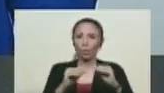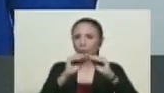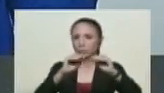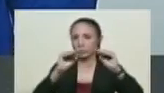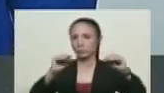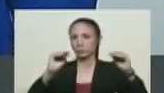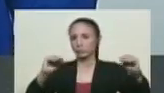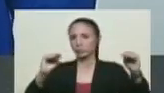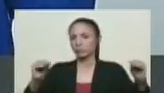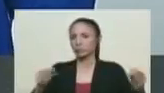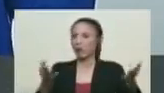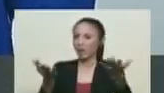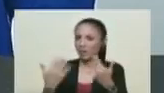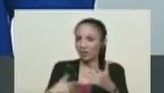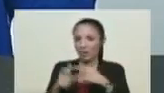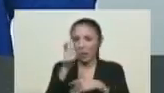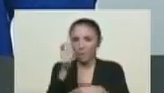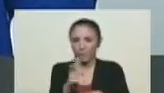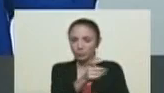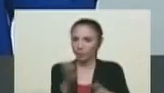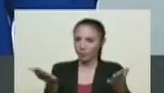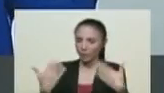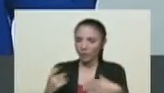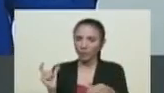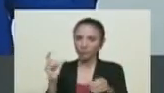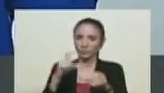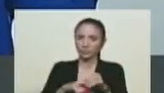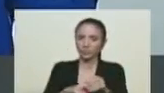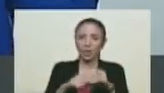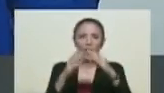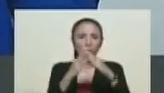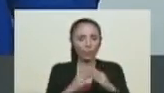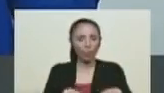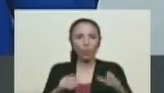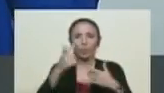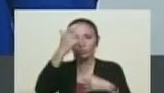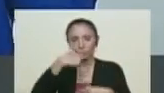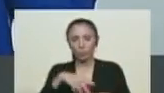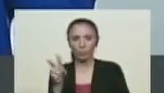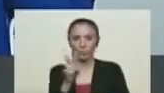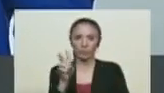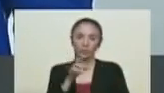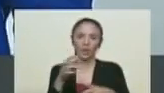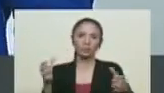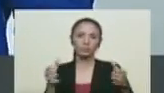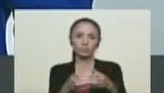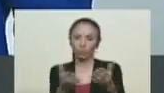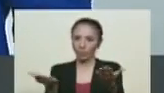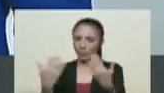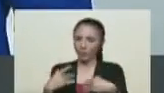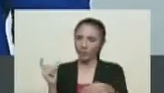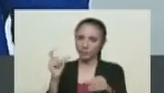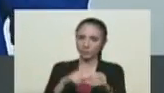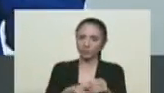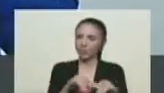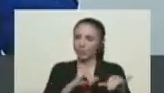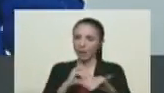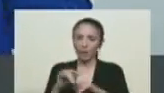venezolanos a incorporarse a las columnas, a las redes del movimiento Somos Venezuela, desde